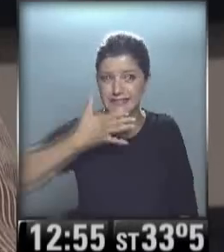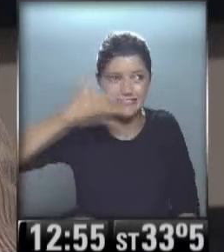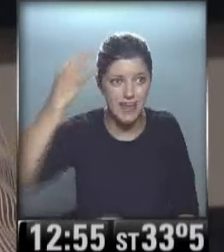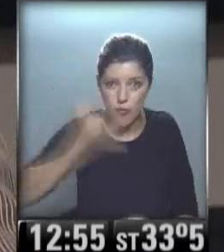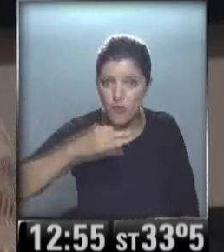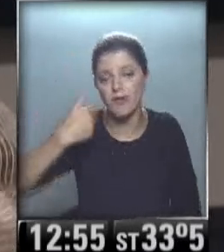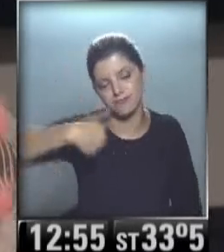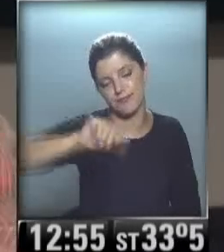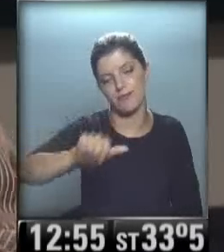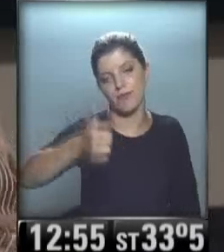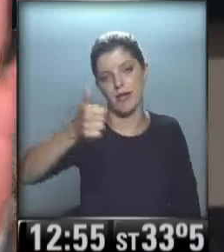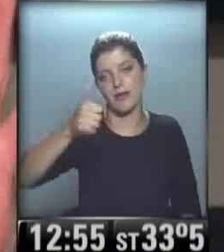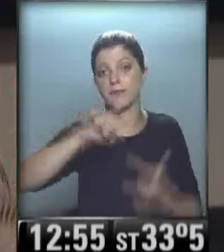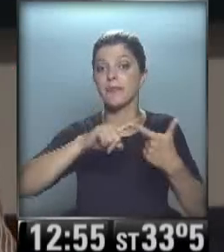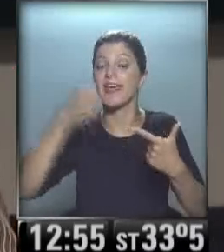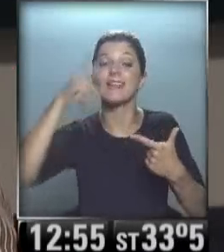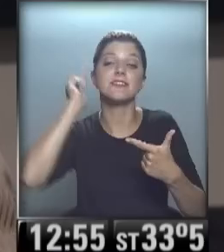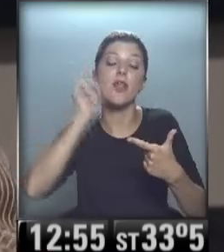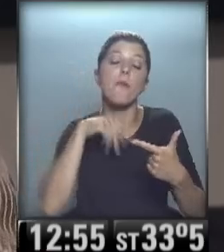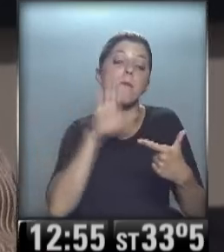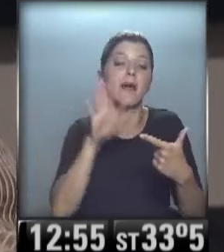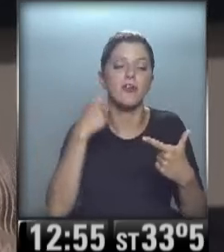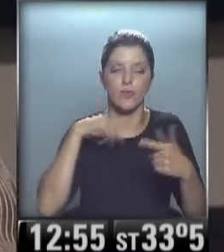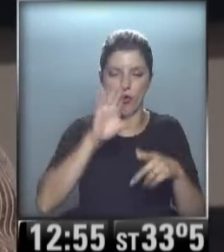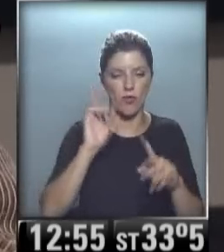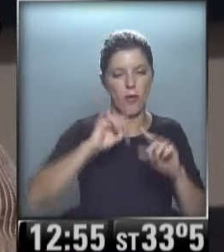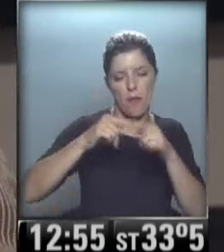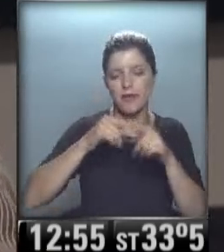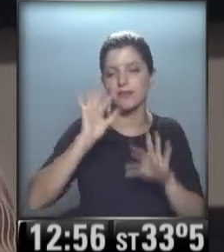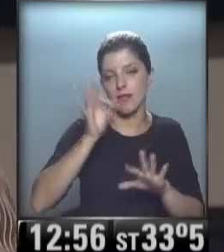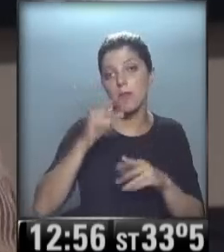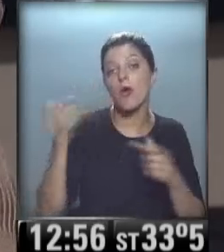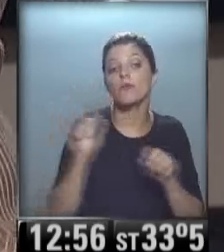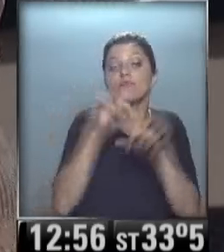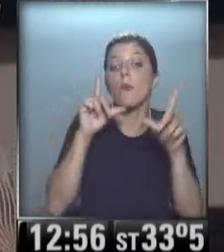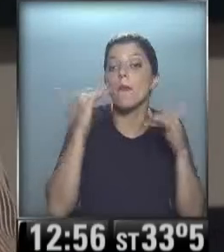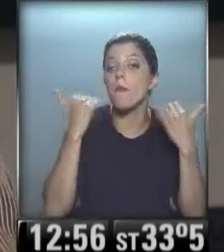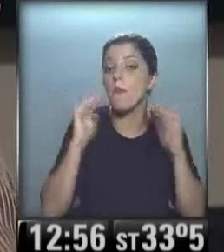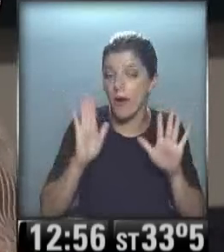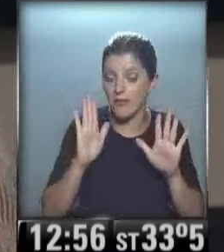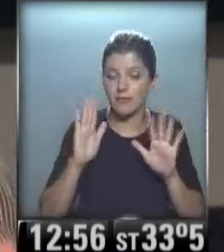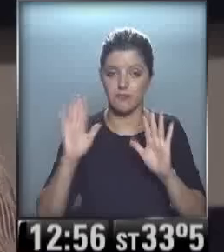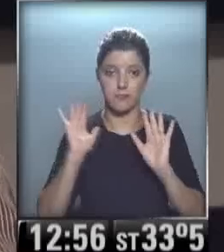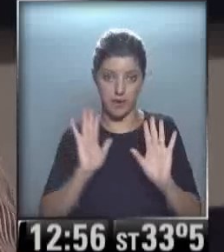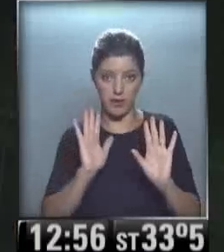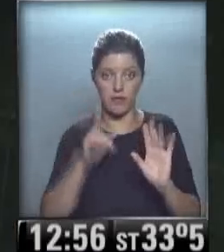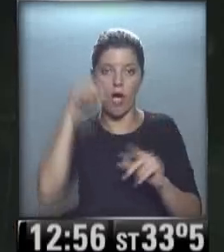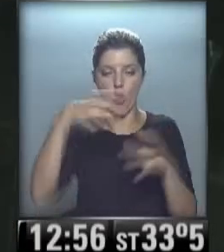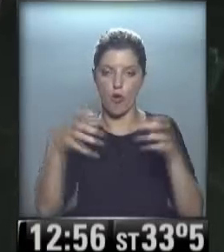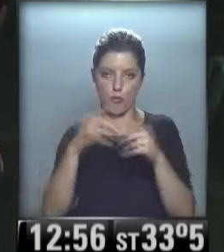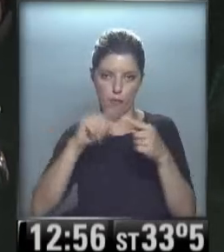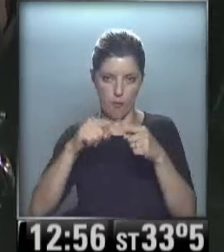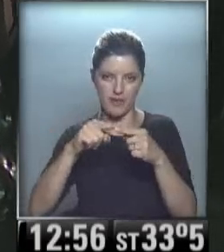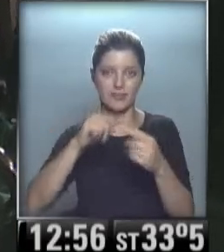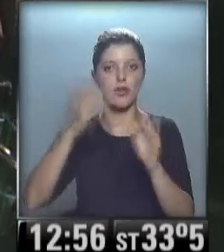eso en Chile aunque uno en política sabe que puede haber sorpresas de todas maneras las propias filas de la derecha